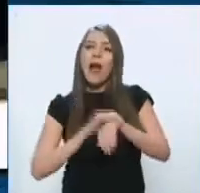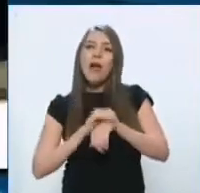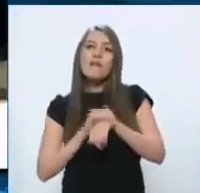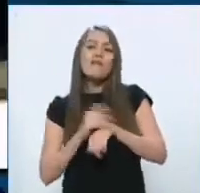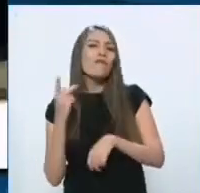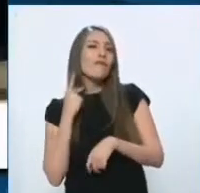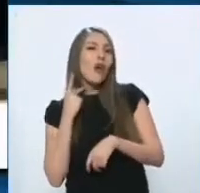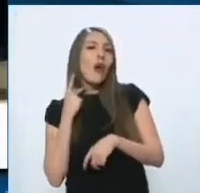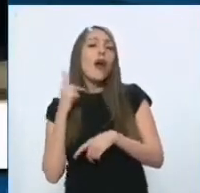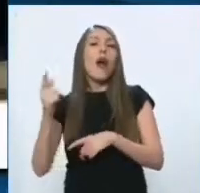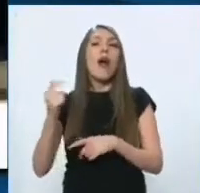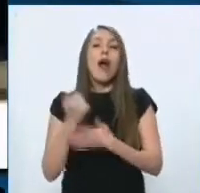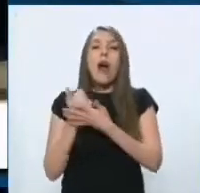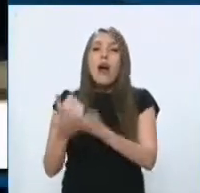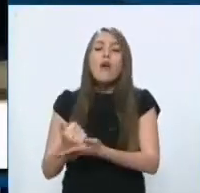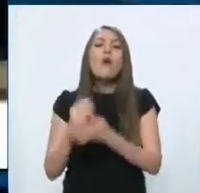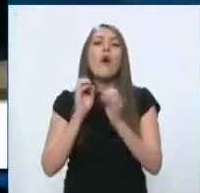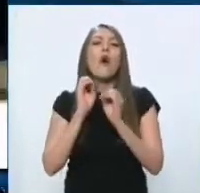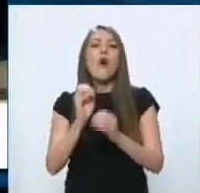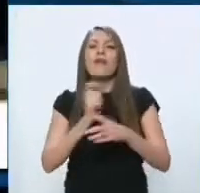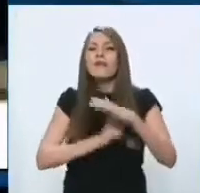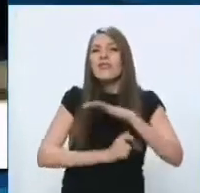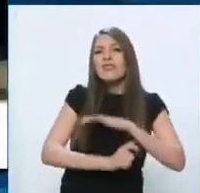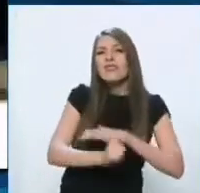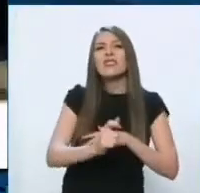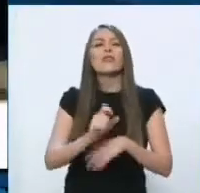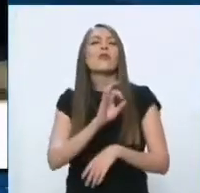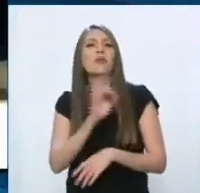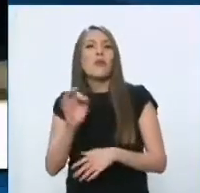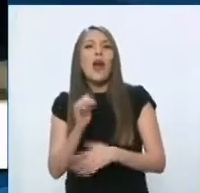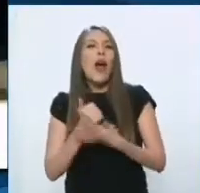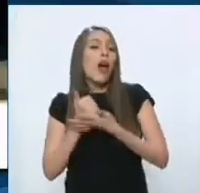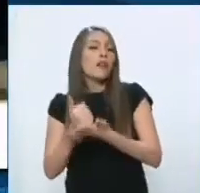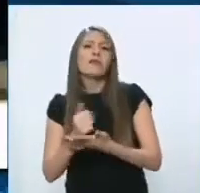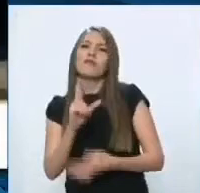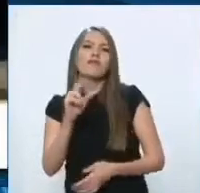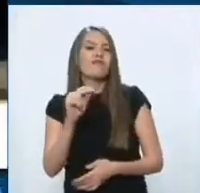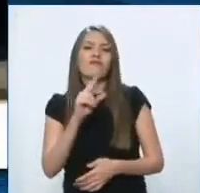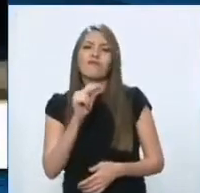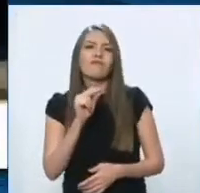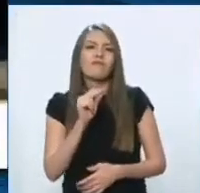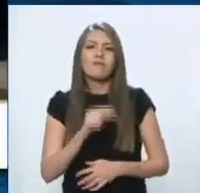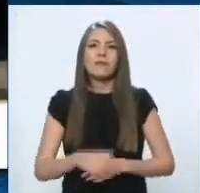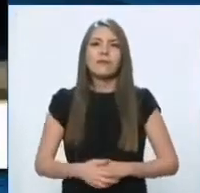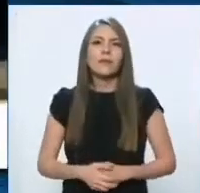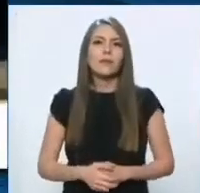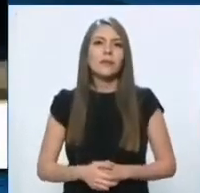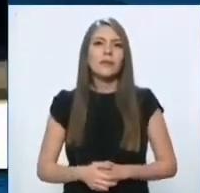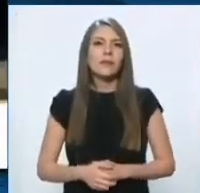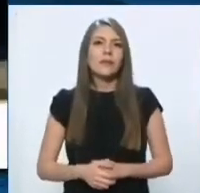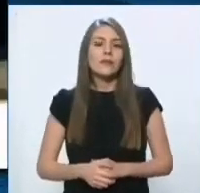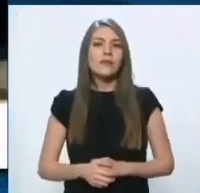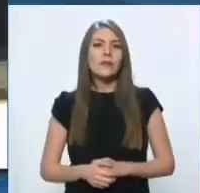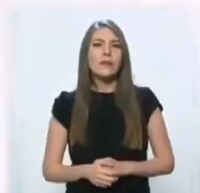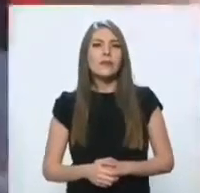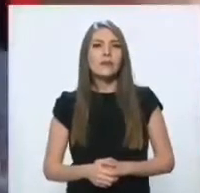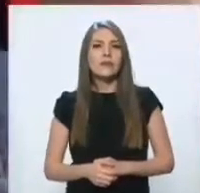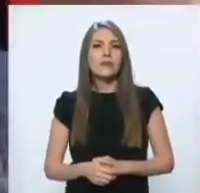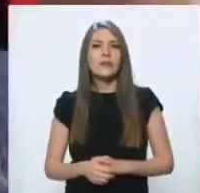ganar concursos. Y en el caso de lo que dices de las mega obras, digamos,